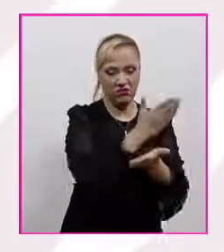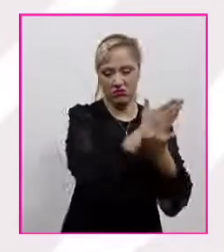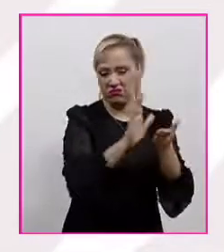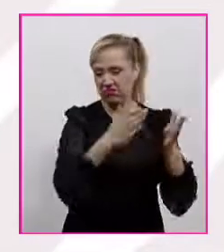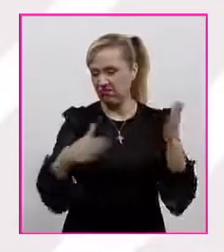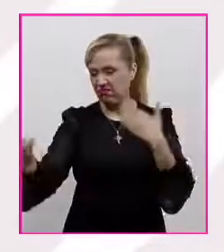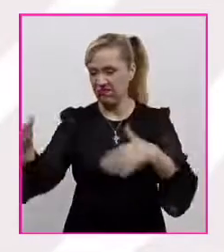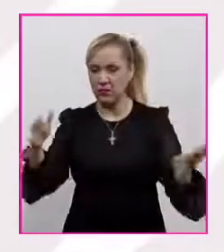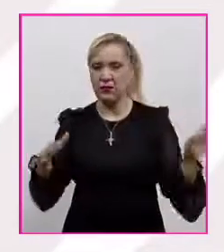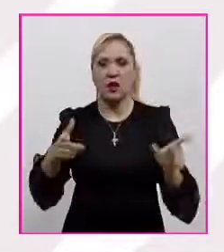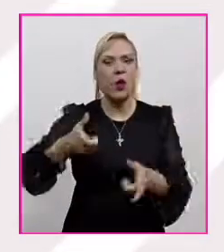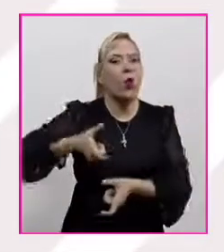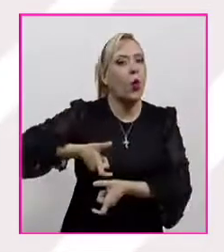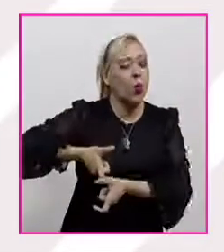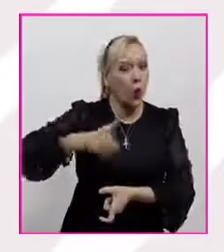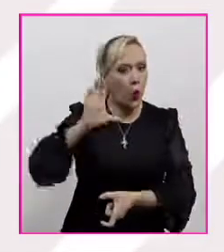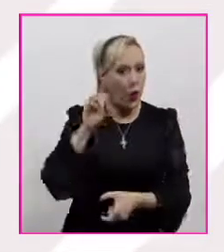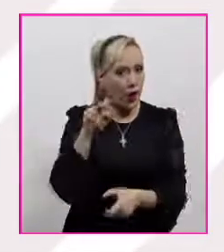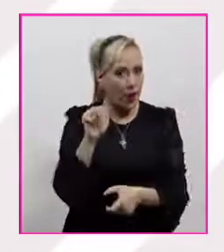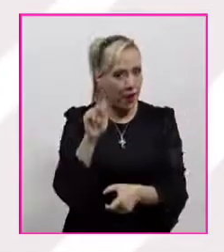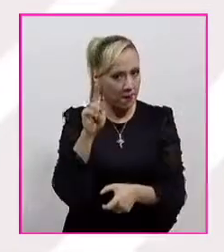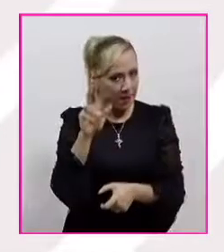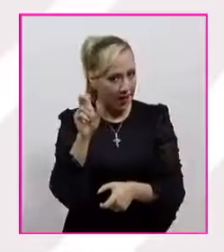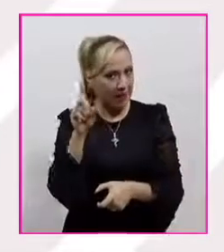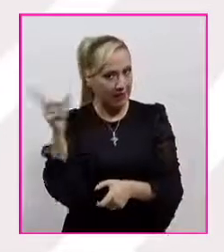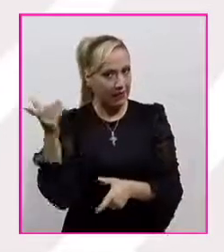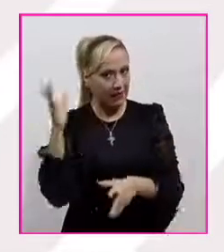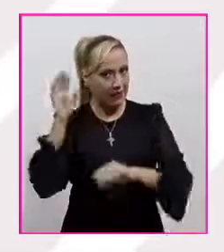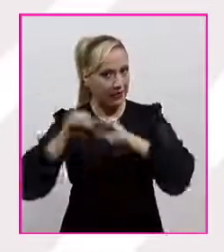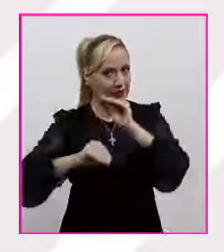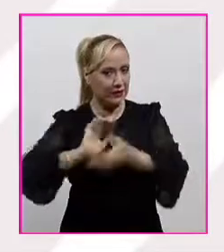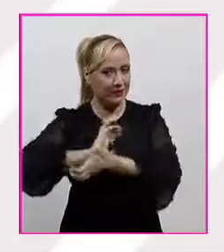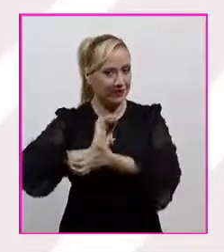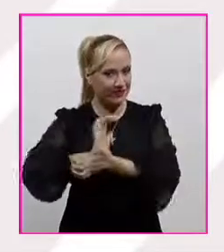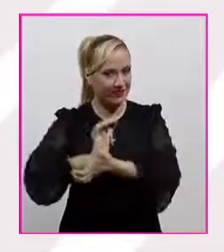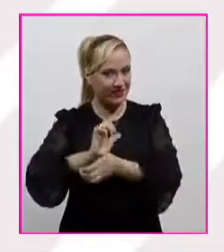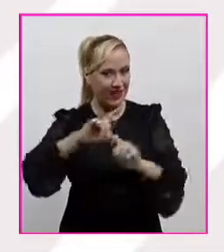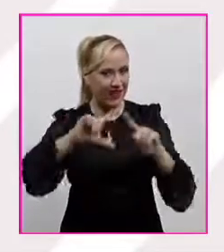la que participaron también ustedes, y que tiene justamente este objetivo,